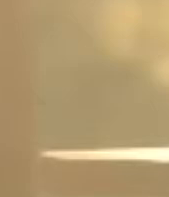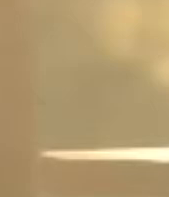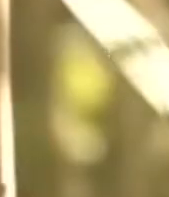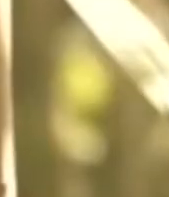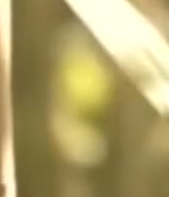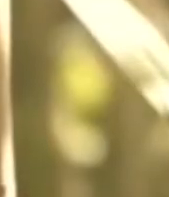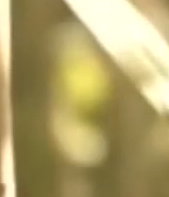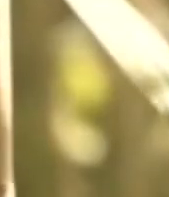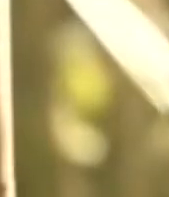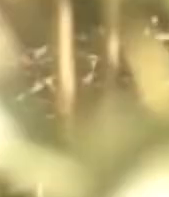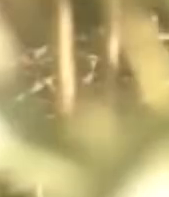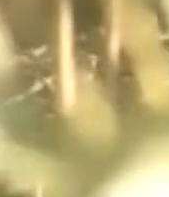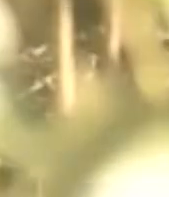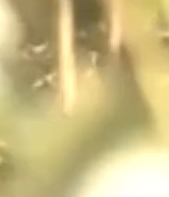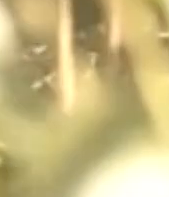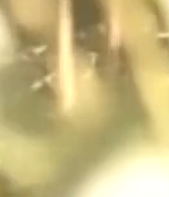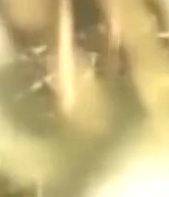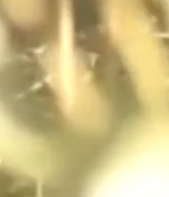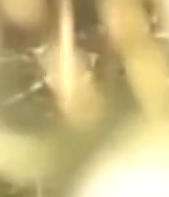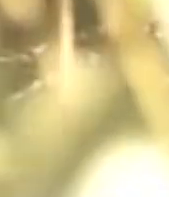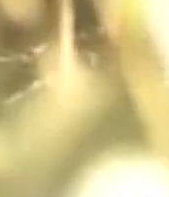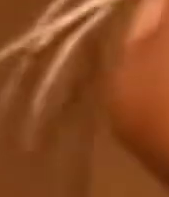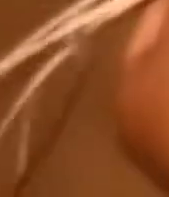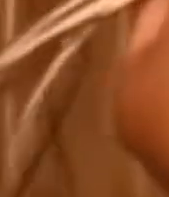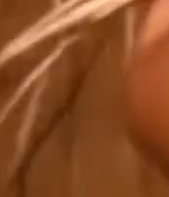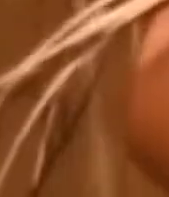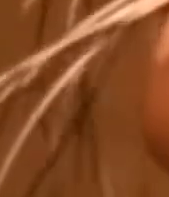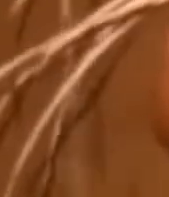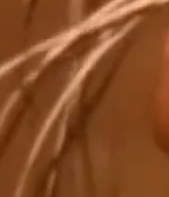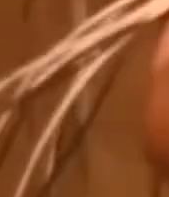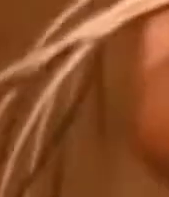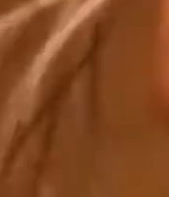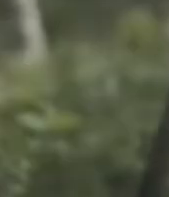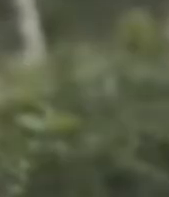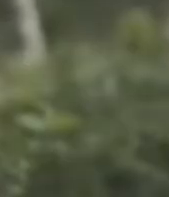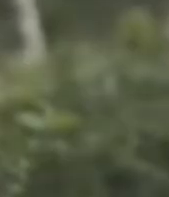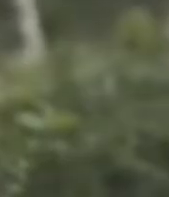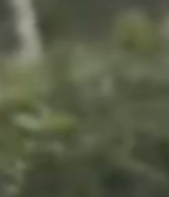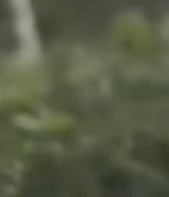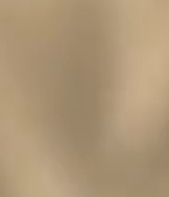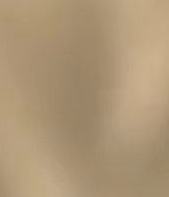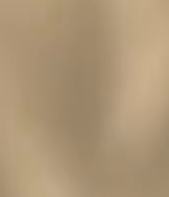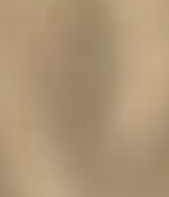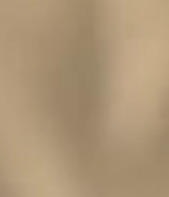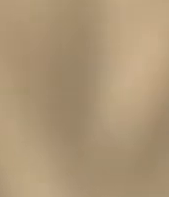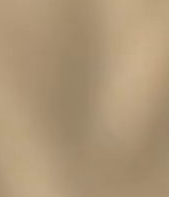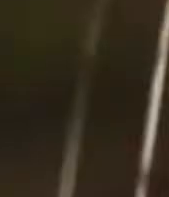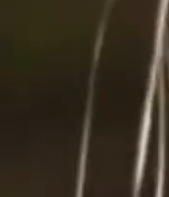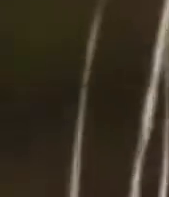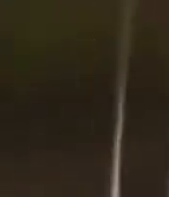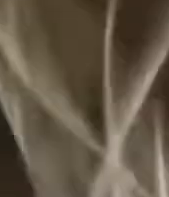Ser símbolo de toda una región no ocurre en un solo día.